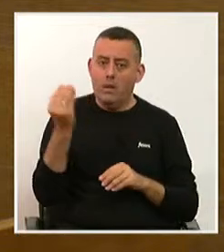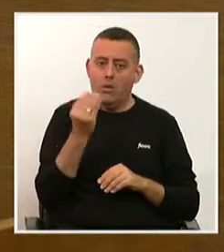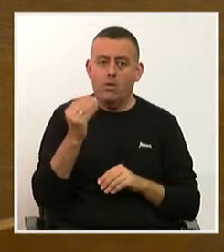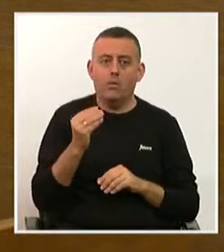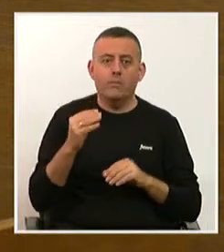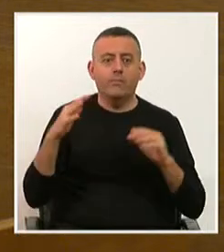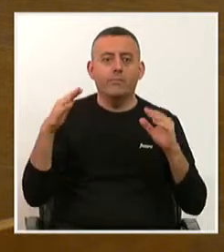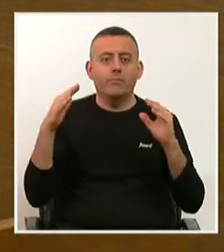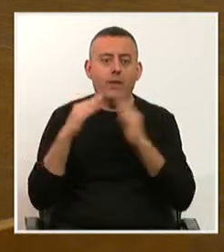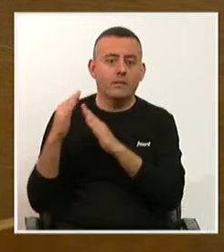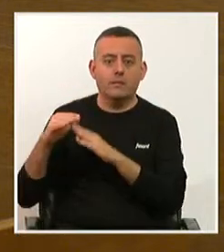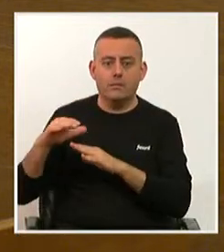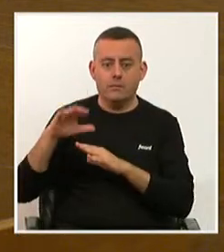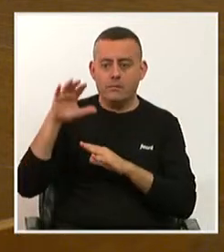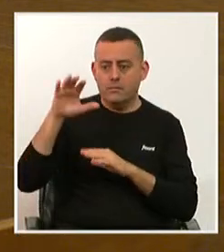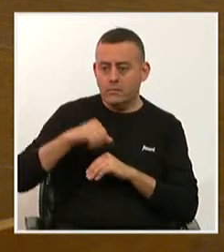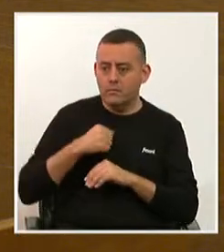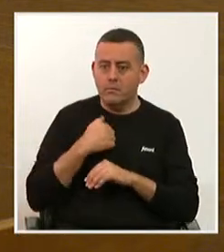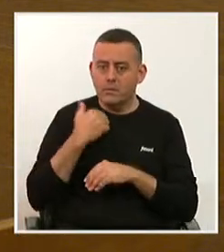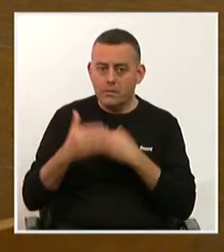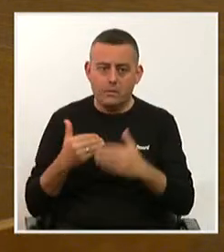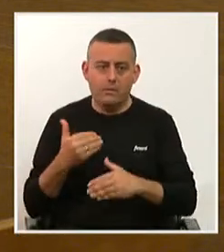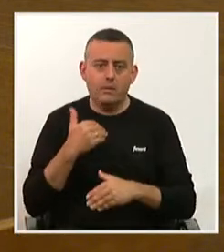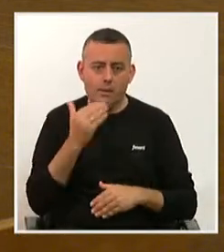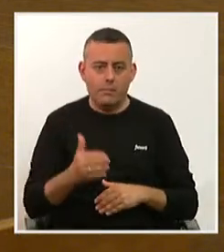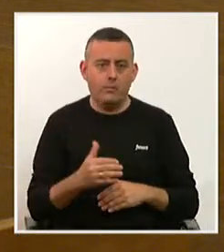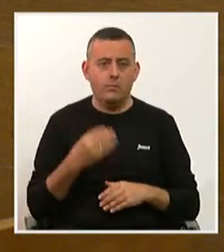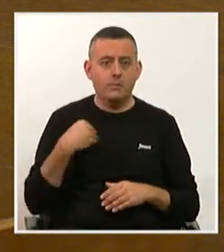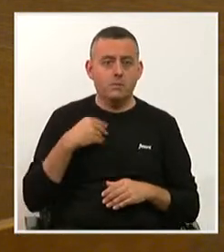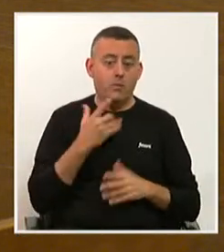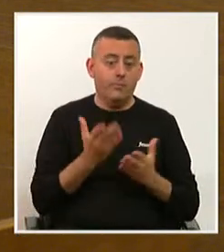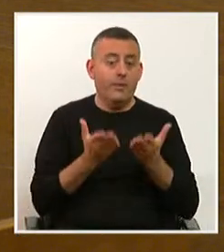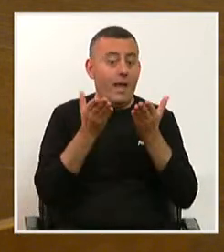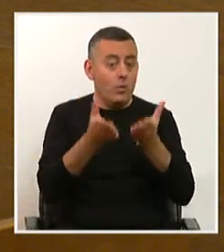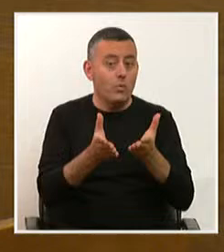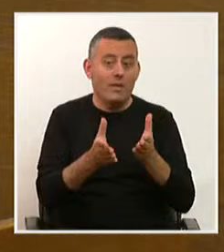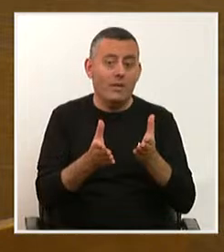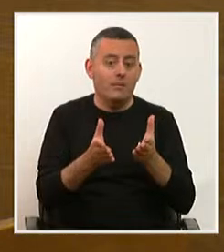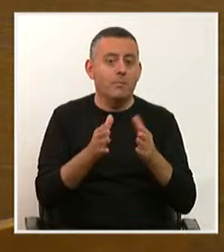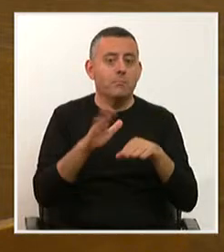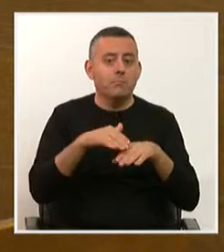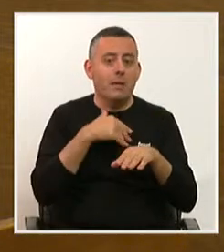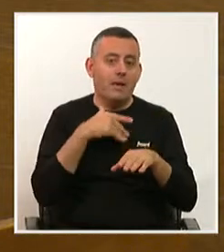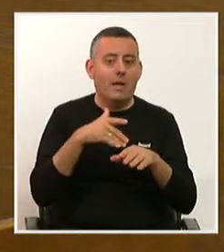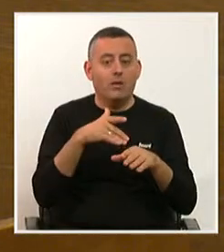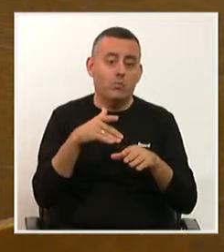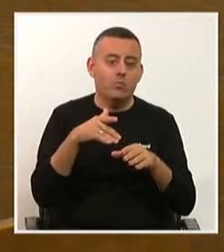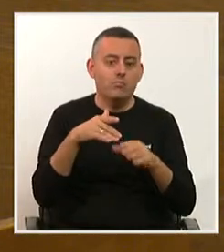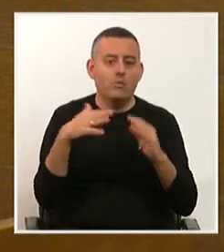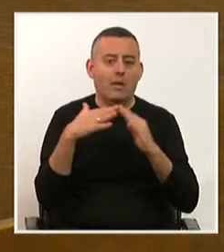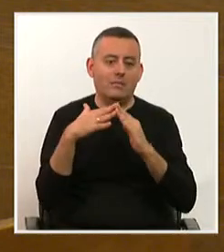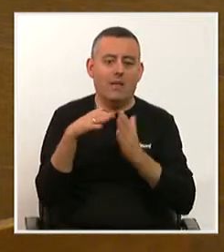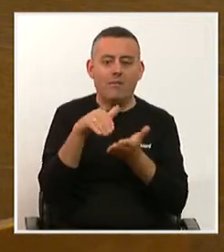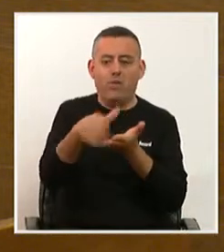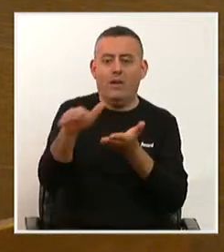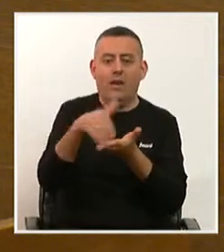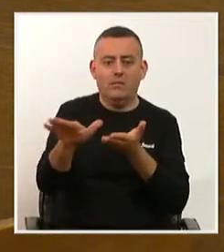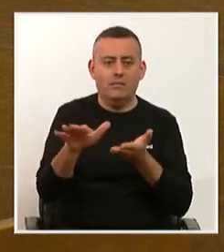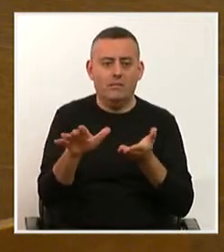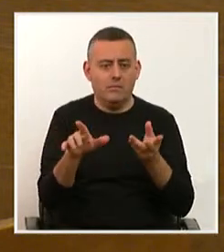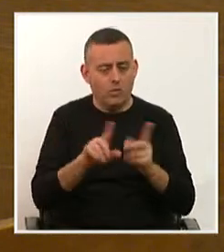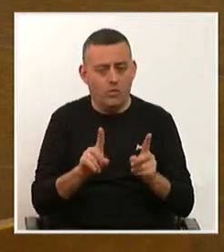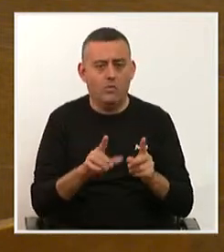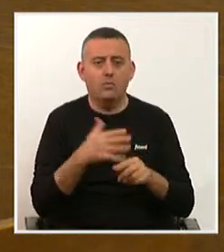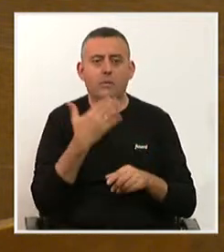la unud des una que funciona y que est abandon la situa actual